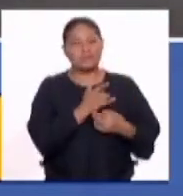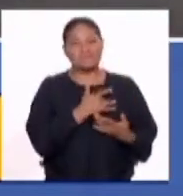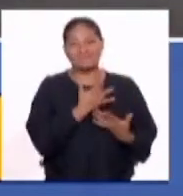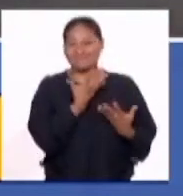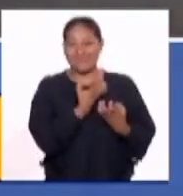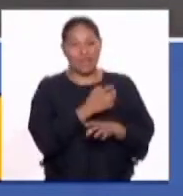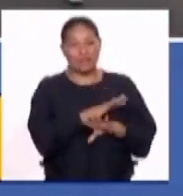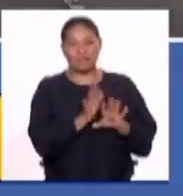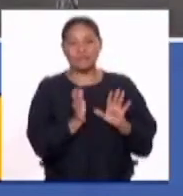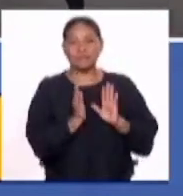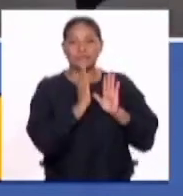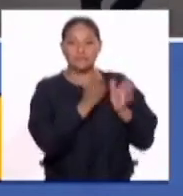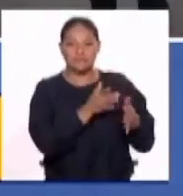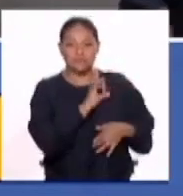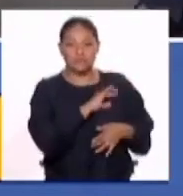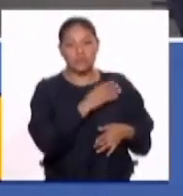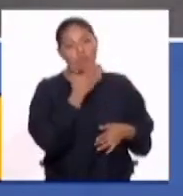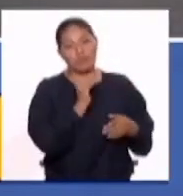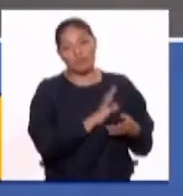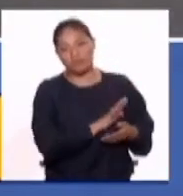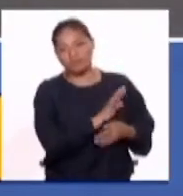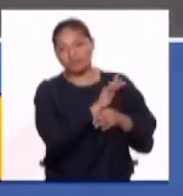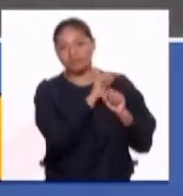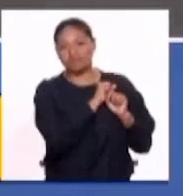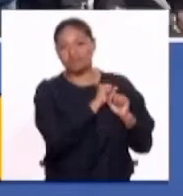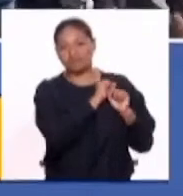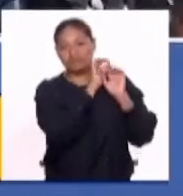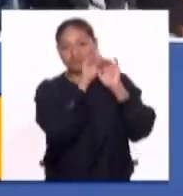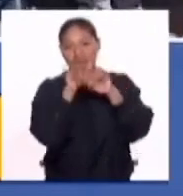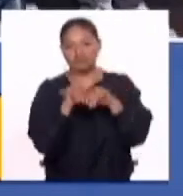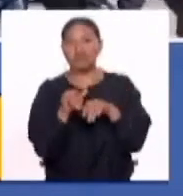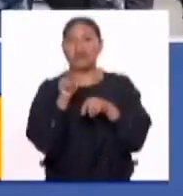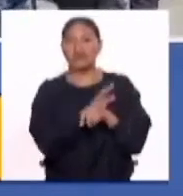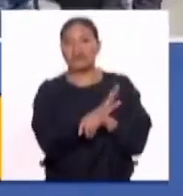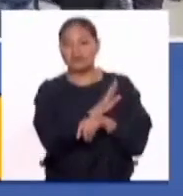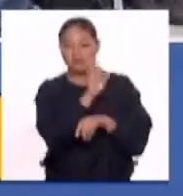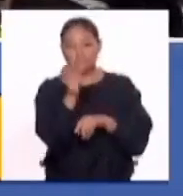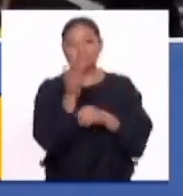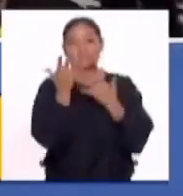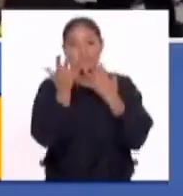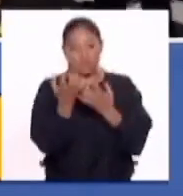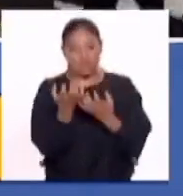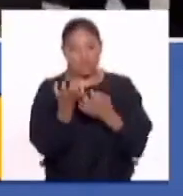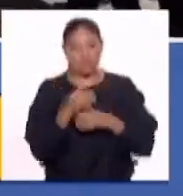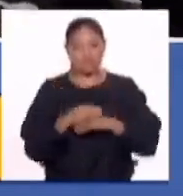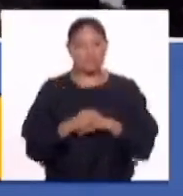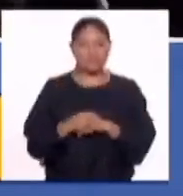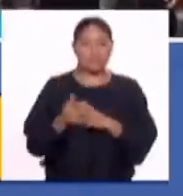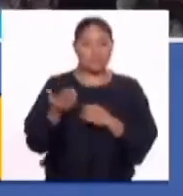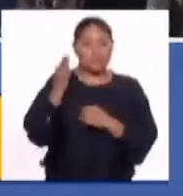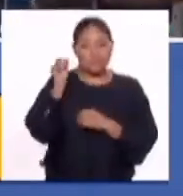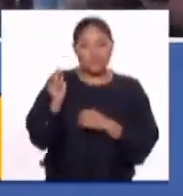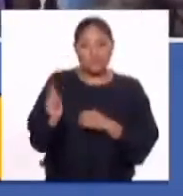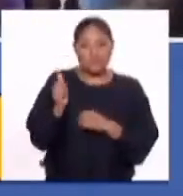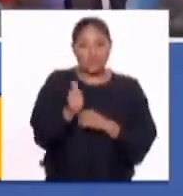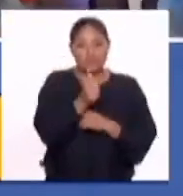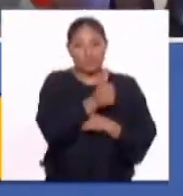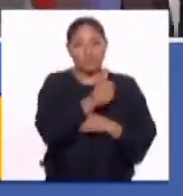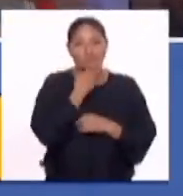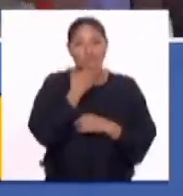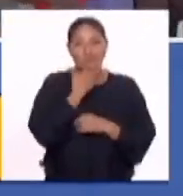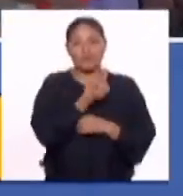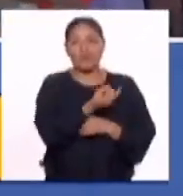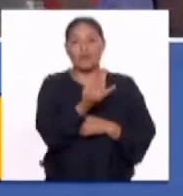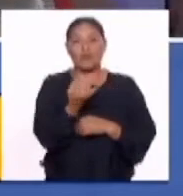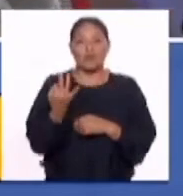decisiones muy particulares que tiene cada grupo humano. Un dato te entrego que cerca del